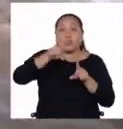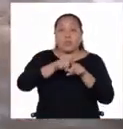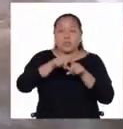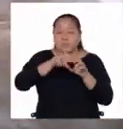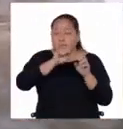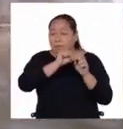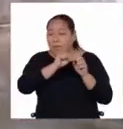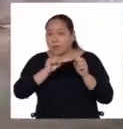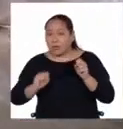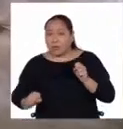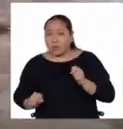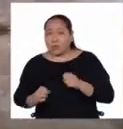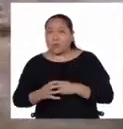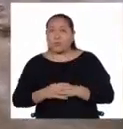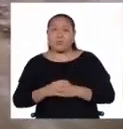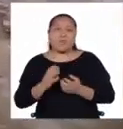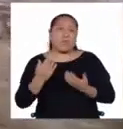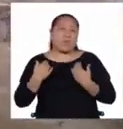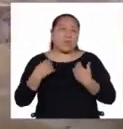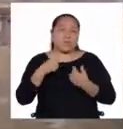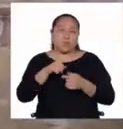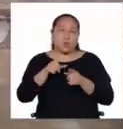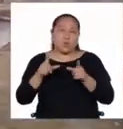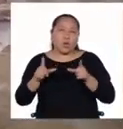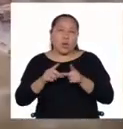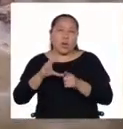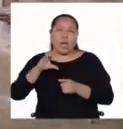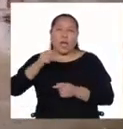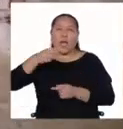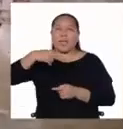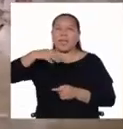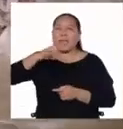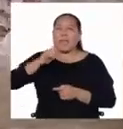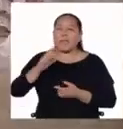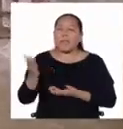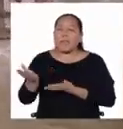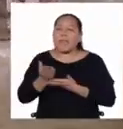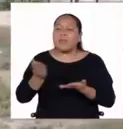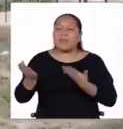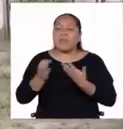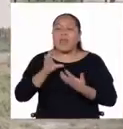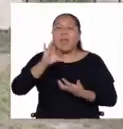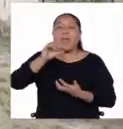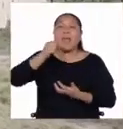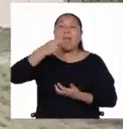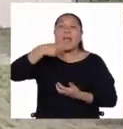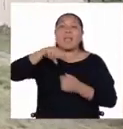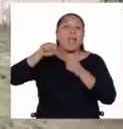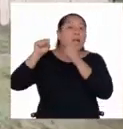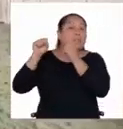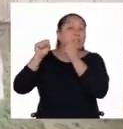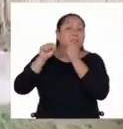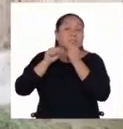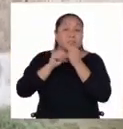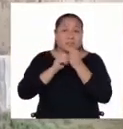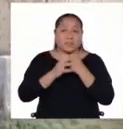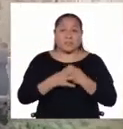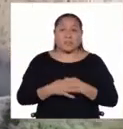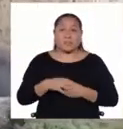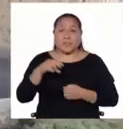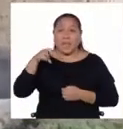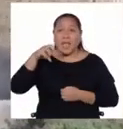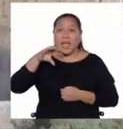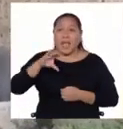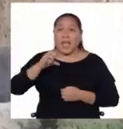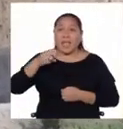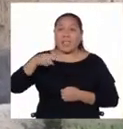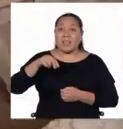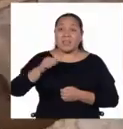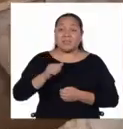Azul a Cañete para sacar caña, justamente, de la British Corporation.